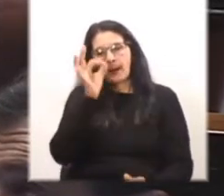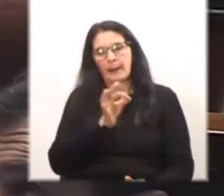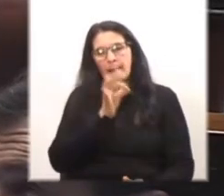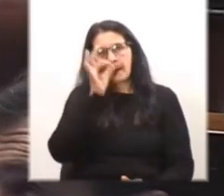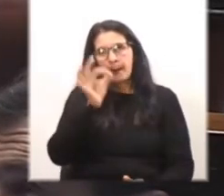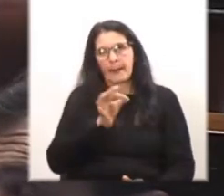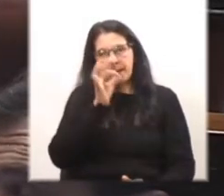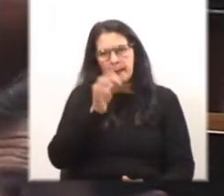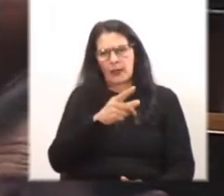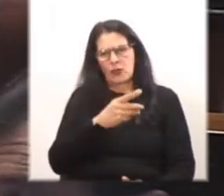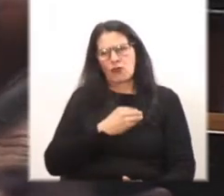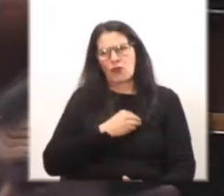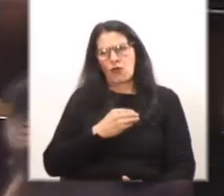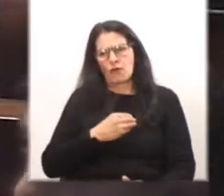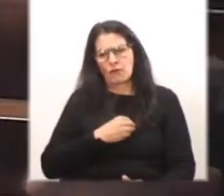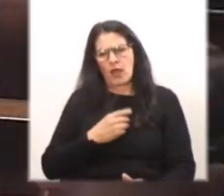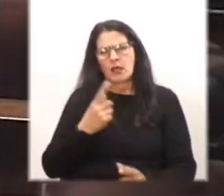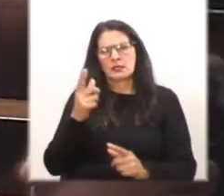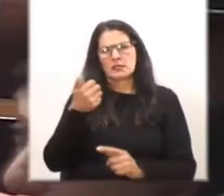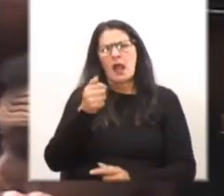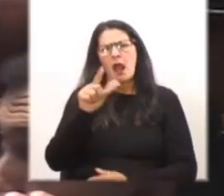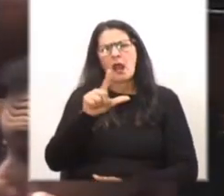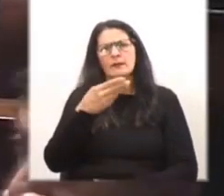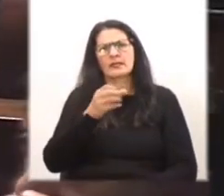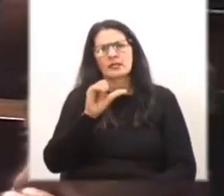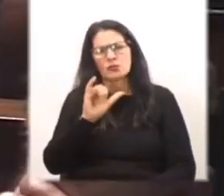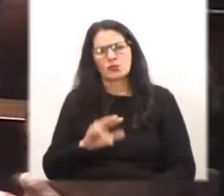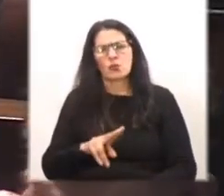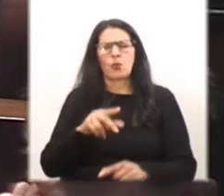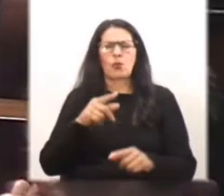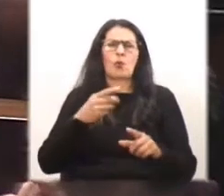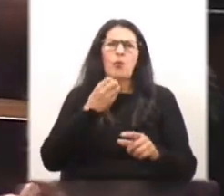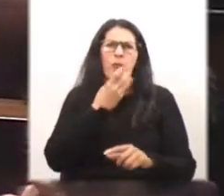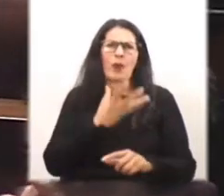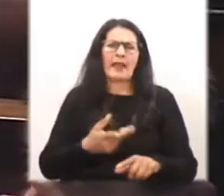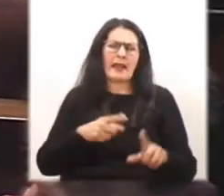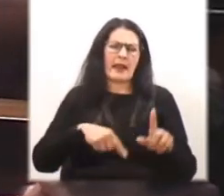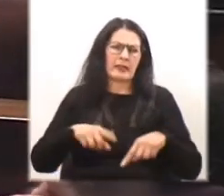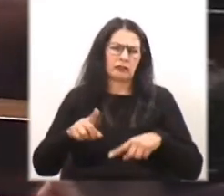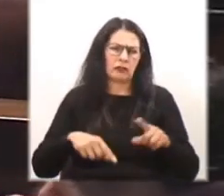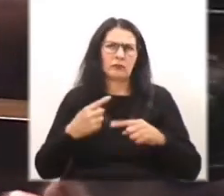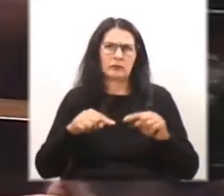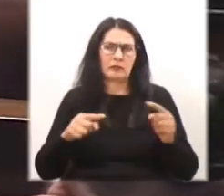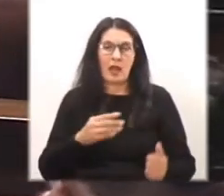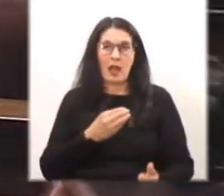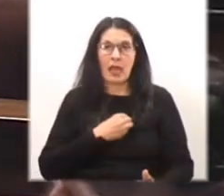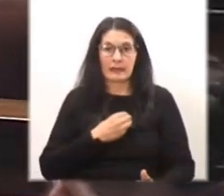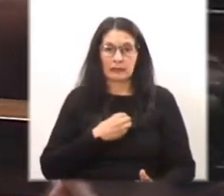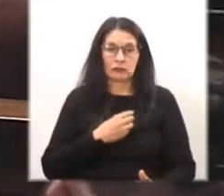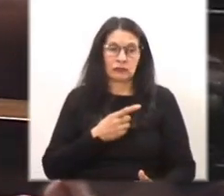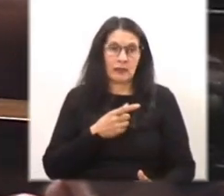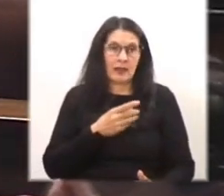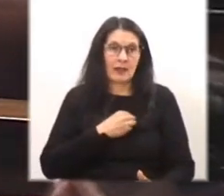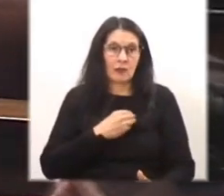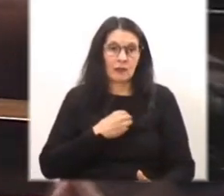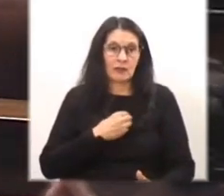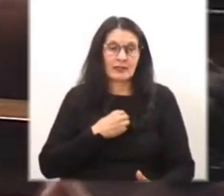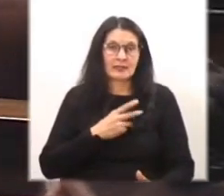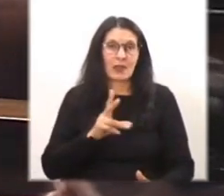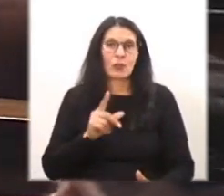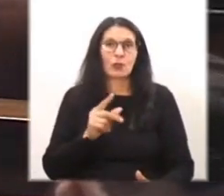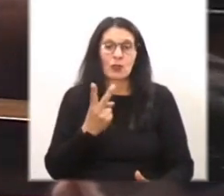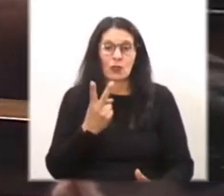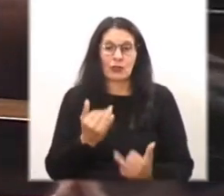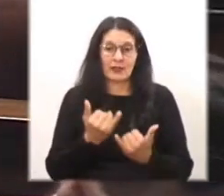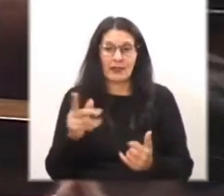que confiaba plenamente en Albizu y que era una excelente gestión. Le duró 2 días la confianza y la gestión buena de Albizu.